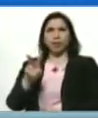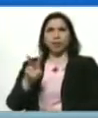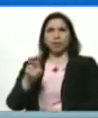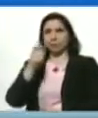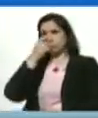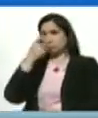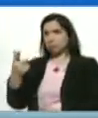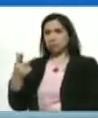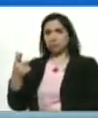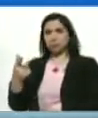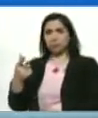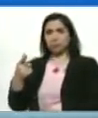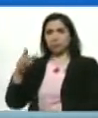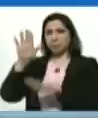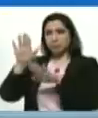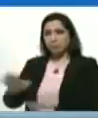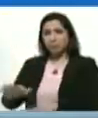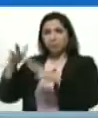a sus dictámenes